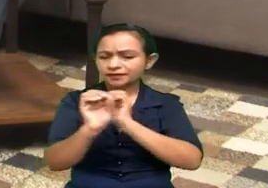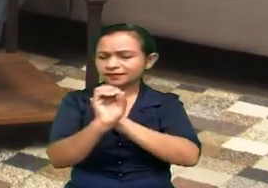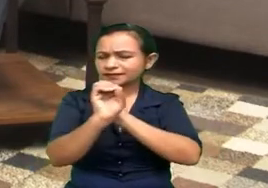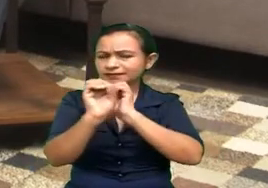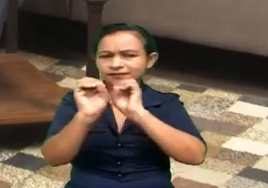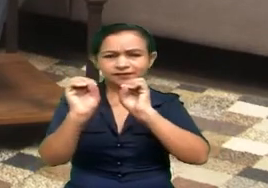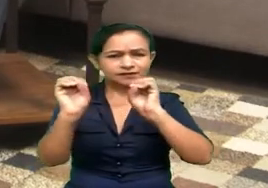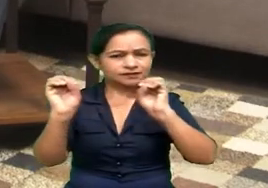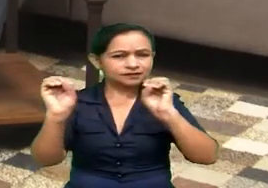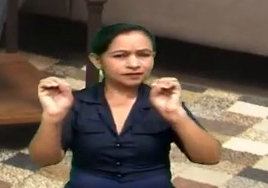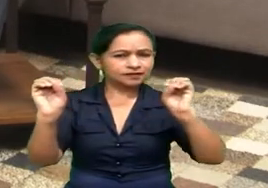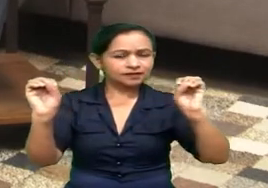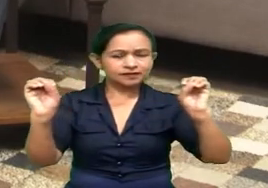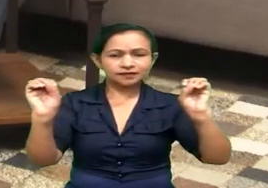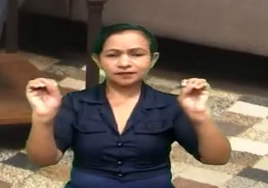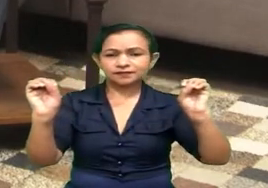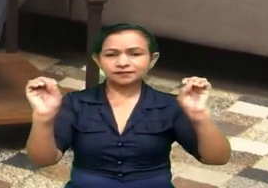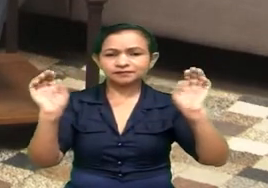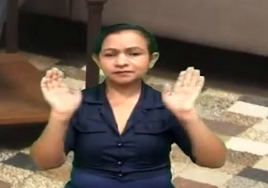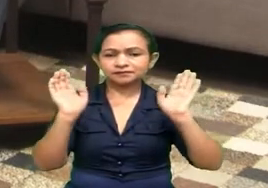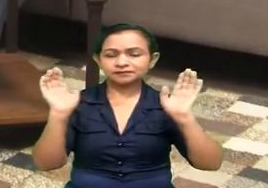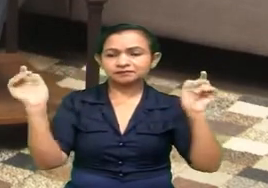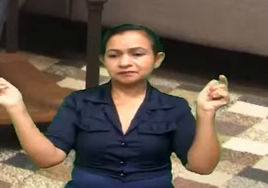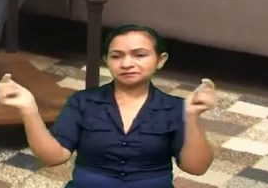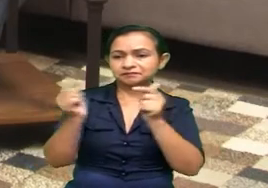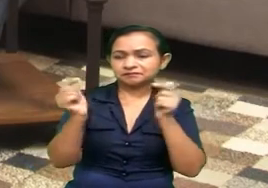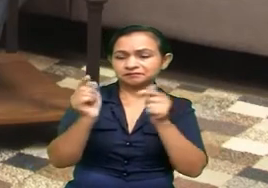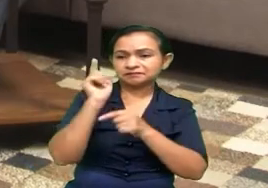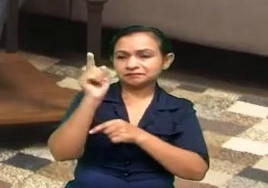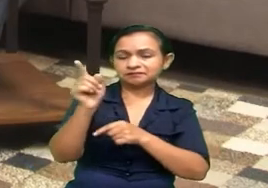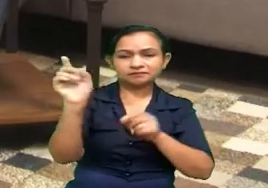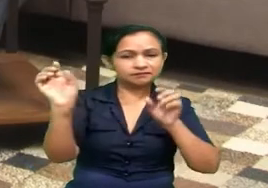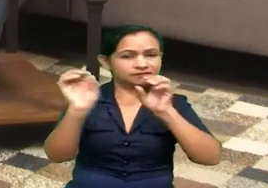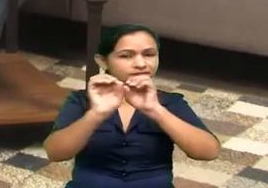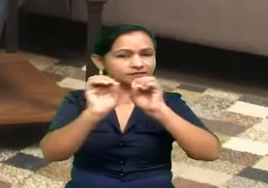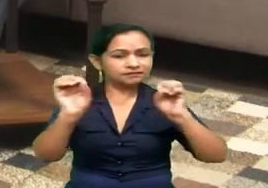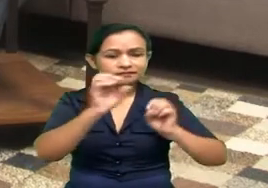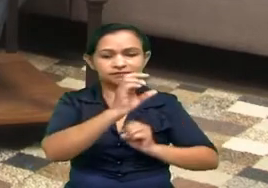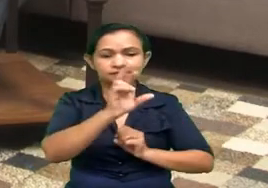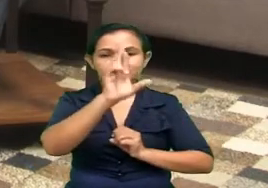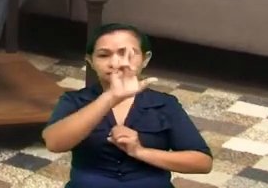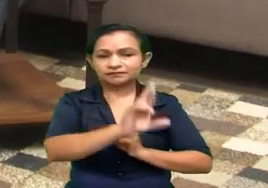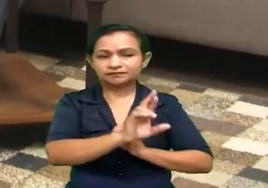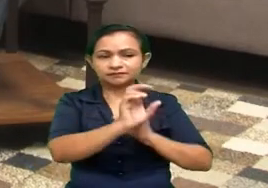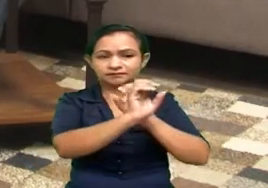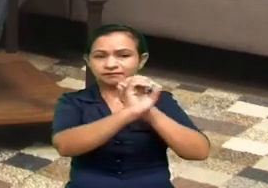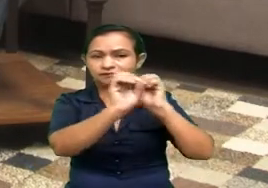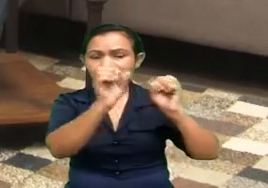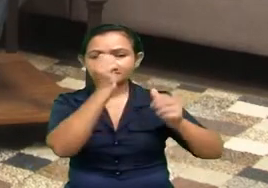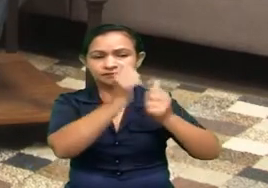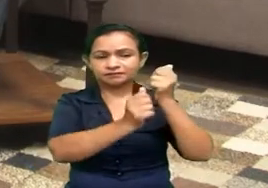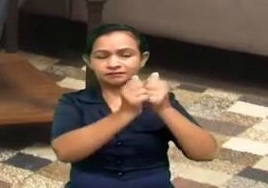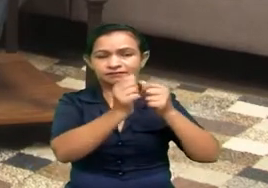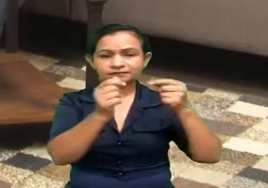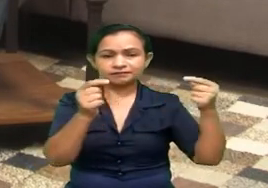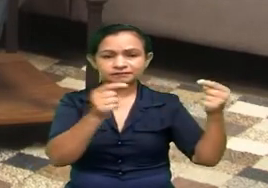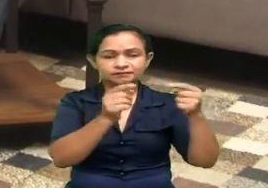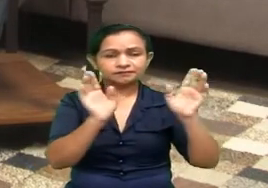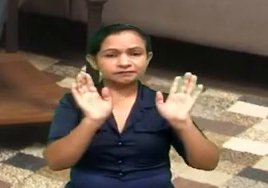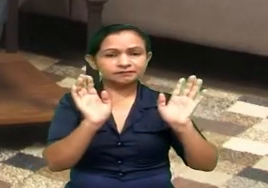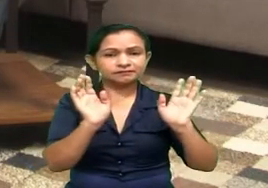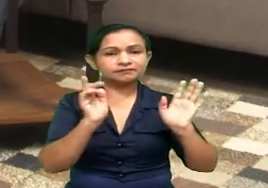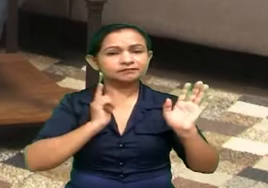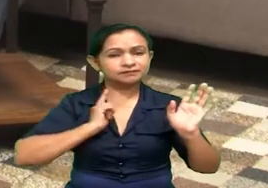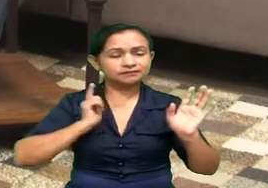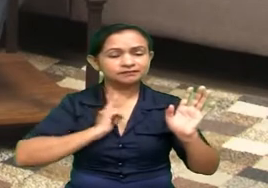de violación de soberanía o de amenazas o de guerra. Y con Costa Rica igual, hemos tenido conflictos, hemos tenido